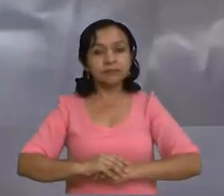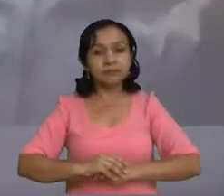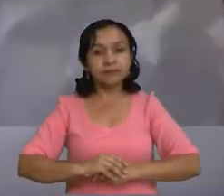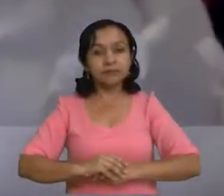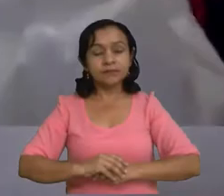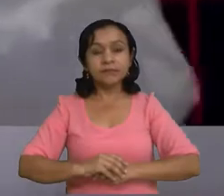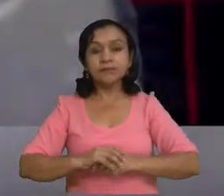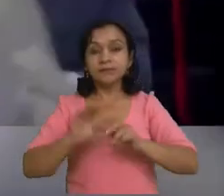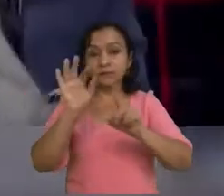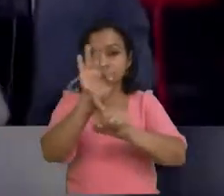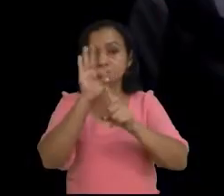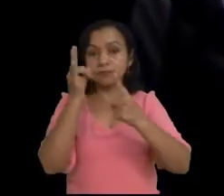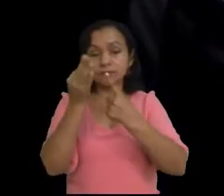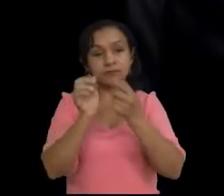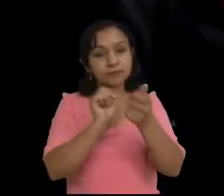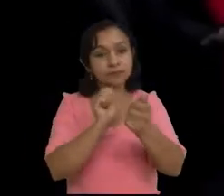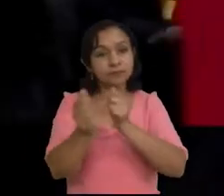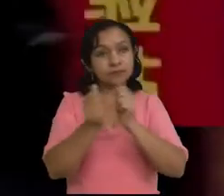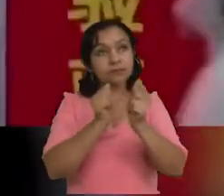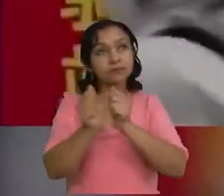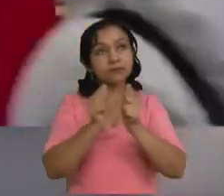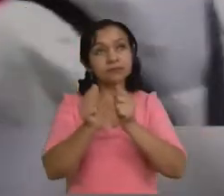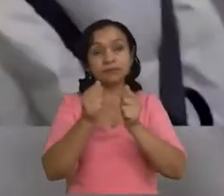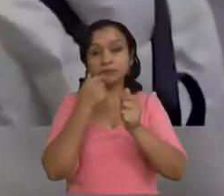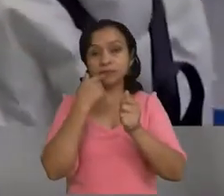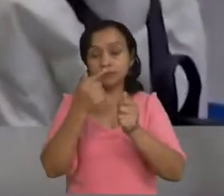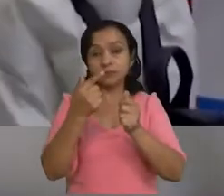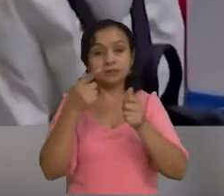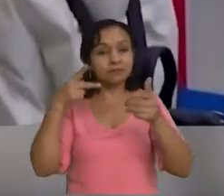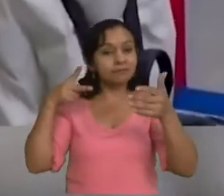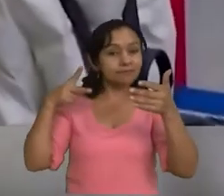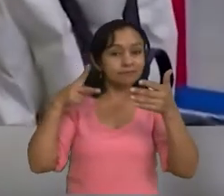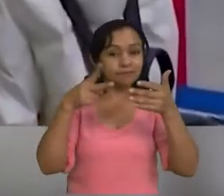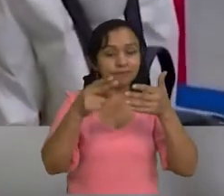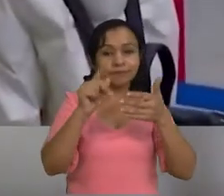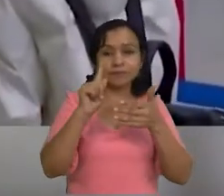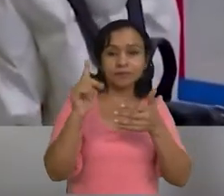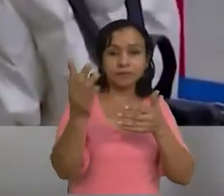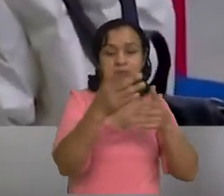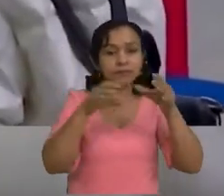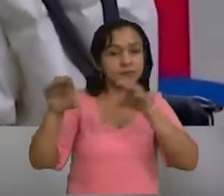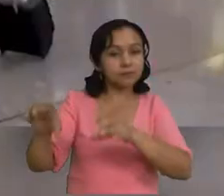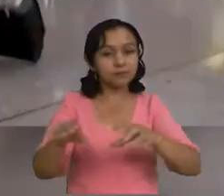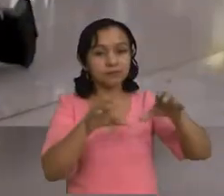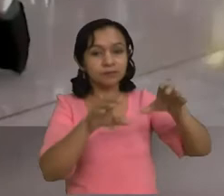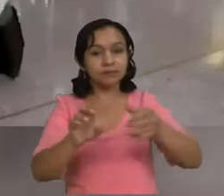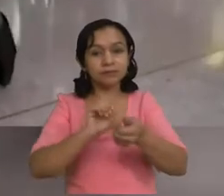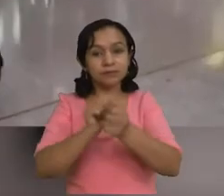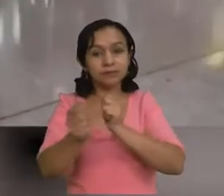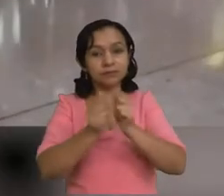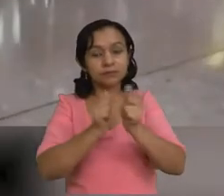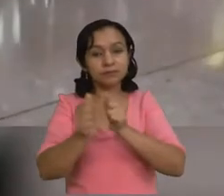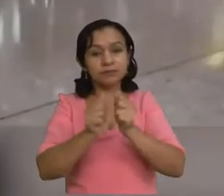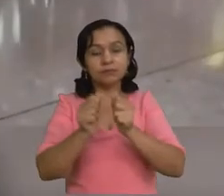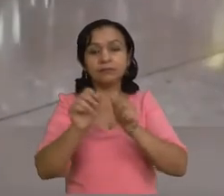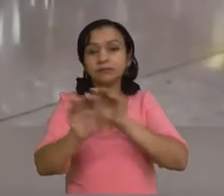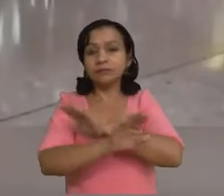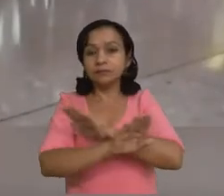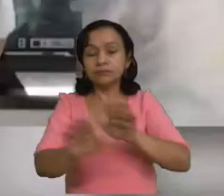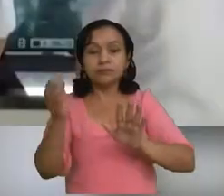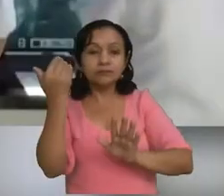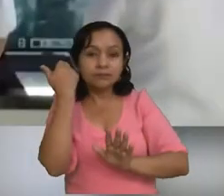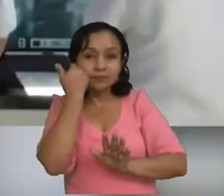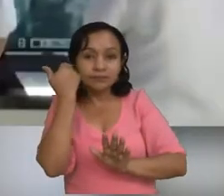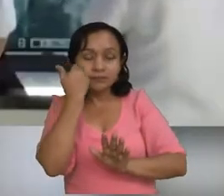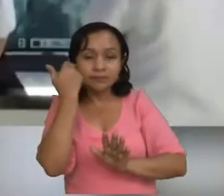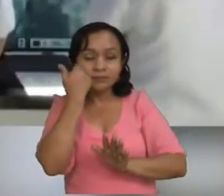La Federación Deportiva de Shanghái ha comunicado la suspensión de todos los eventos deportivos en este municipio hasta que termine la epidemia